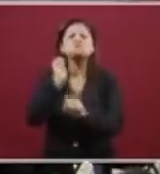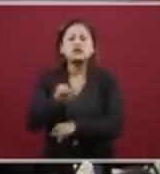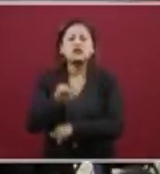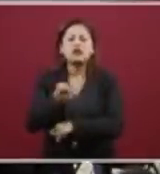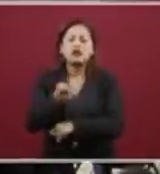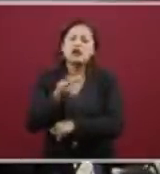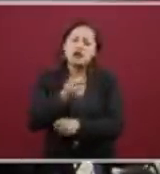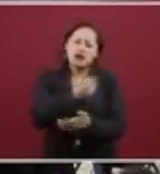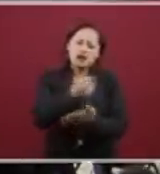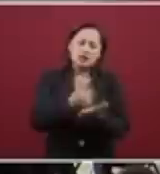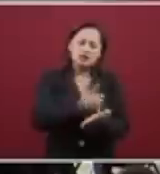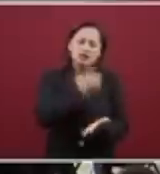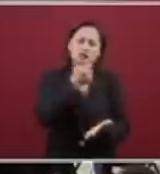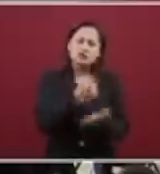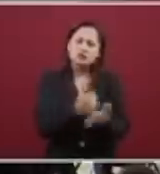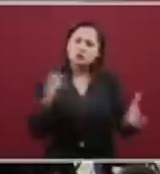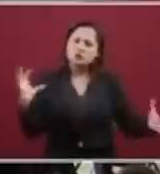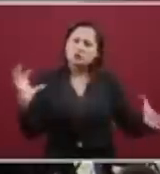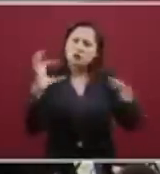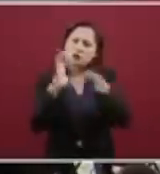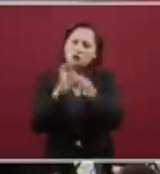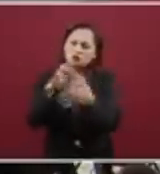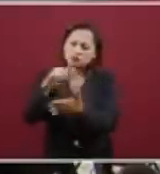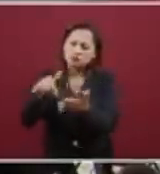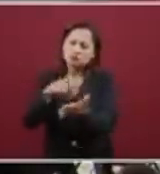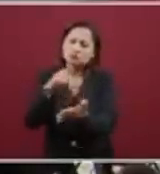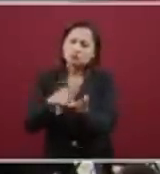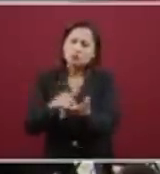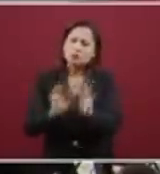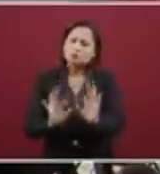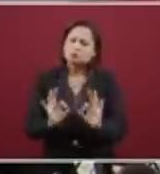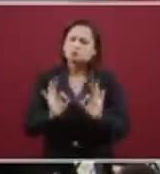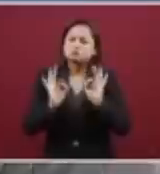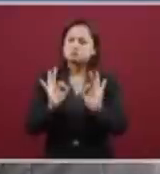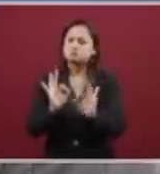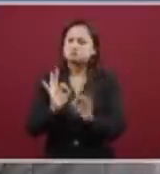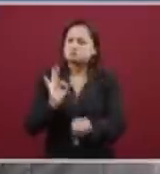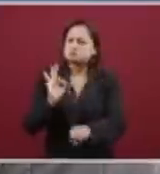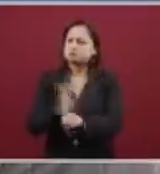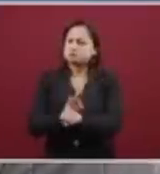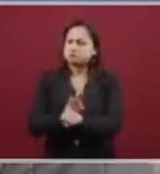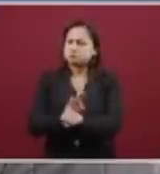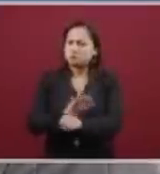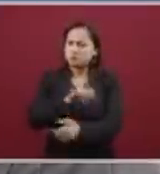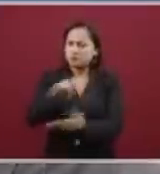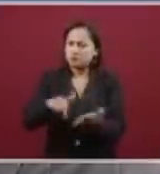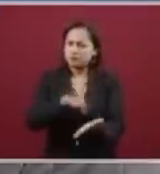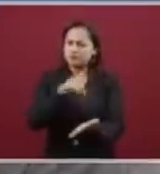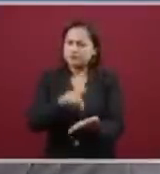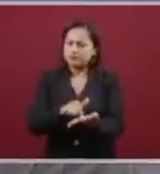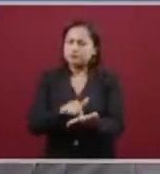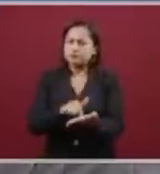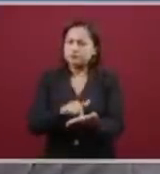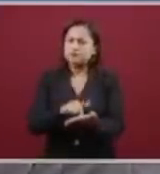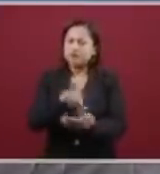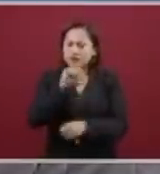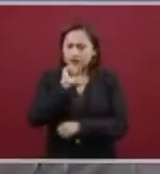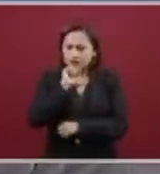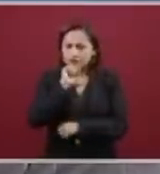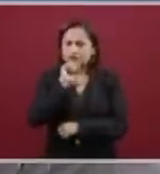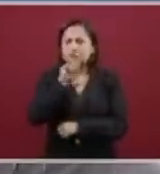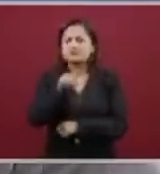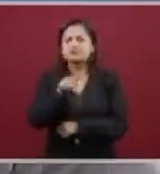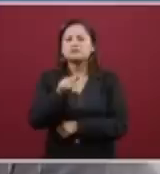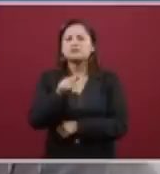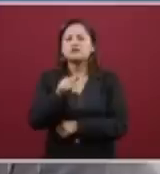una mejor forma genera una mejor forma de evitar su propia geografía y dar un paso en una dirección contraria digamos a una